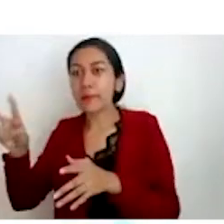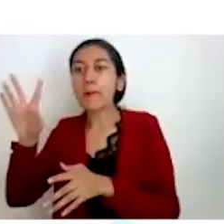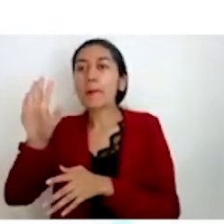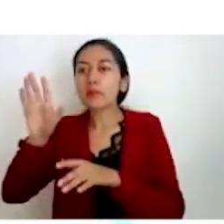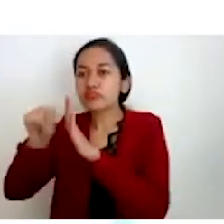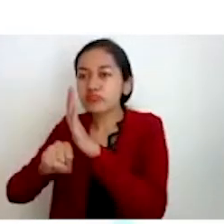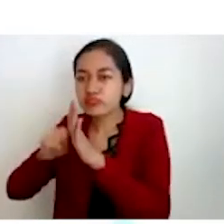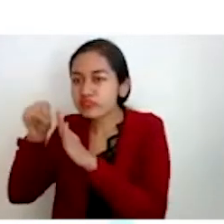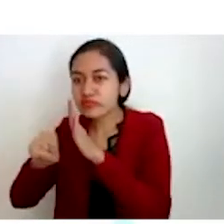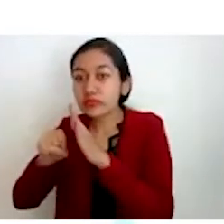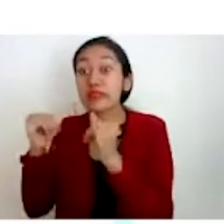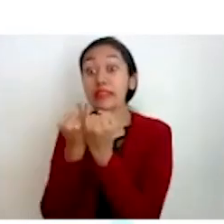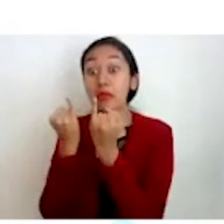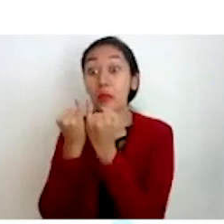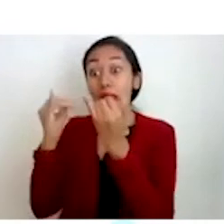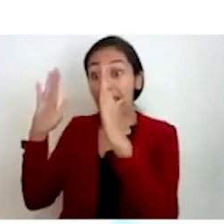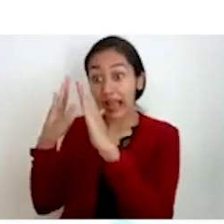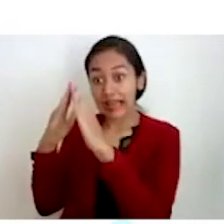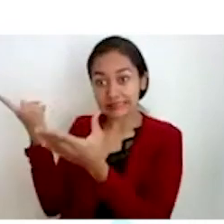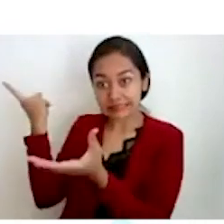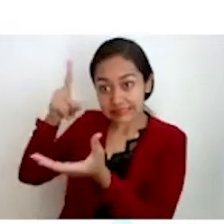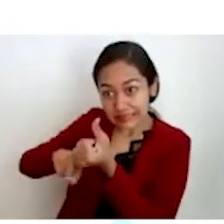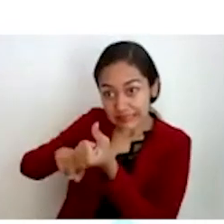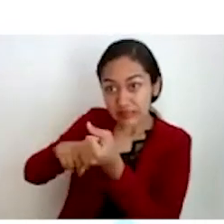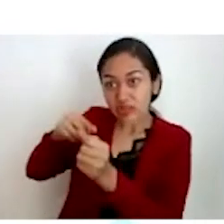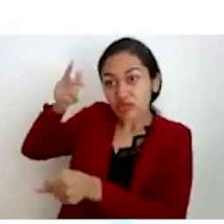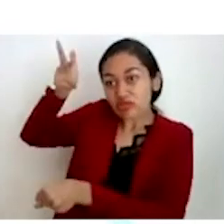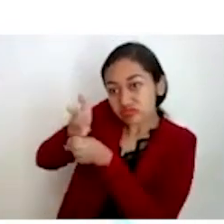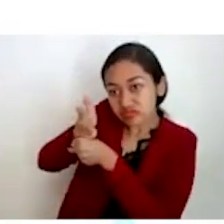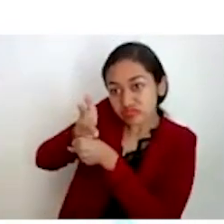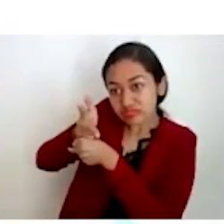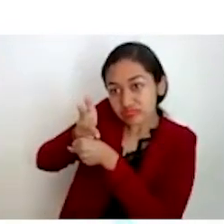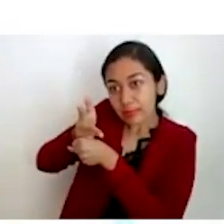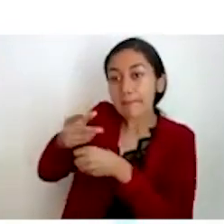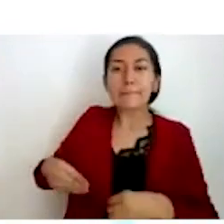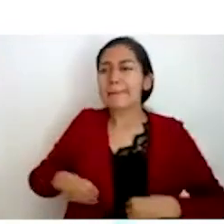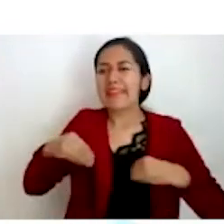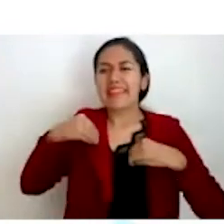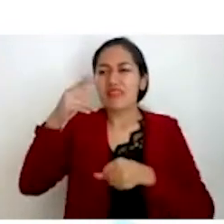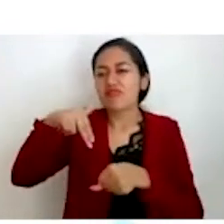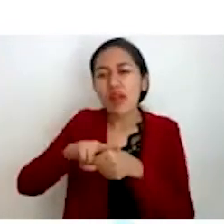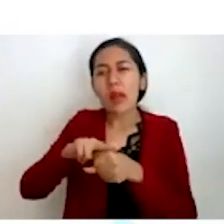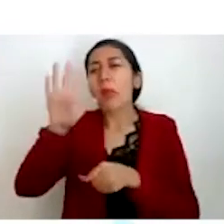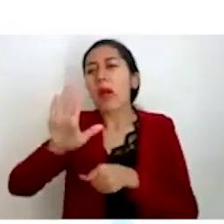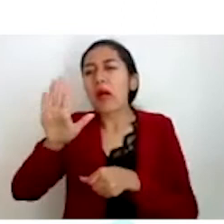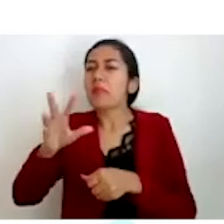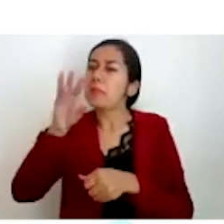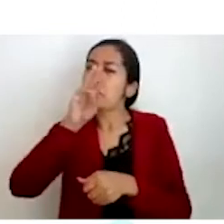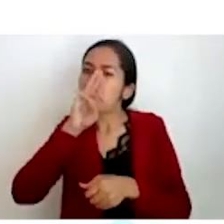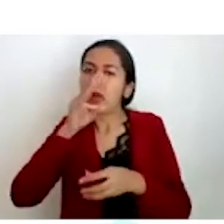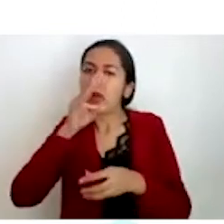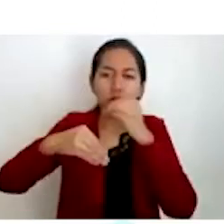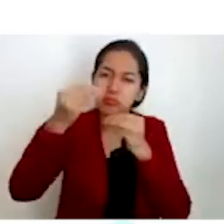de la casona vemos escenas de vida cotidiana, la madre que prepara la comida, arreglando la ropa o cortando el